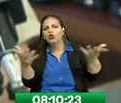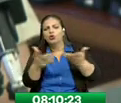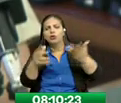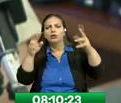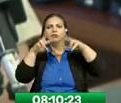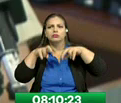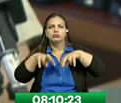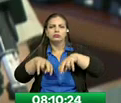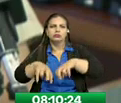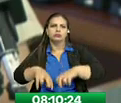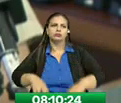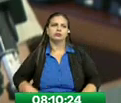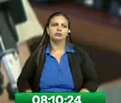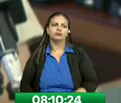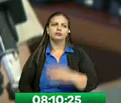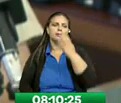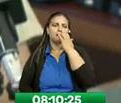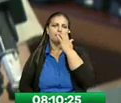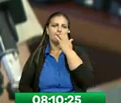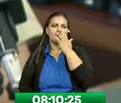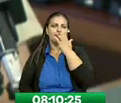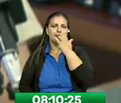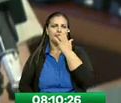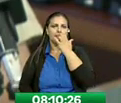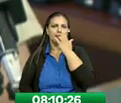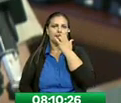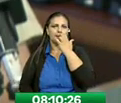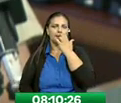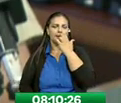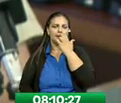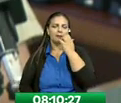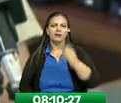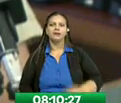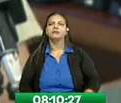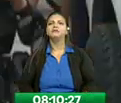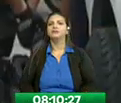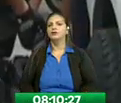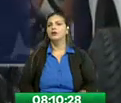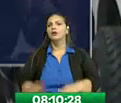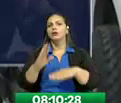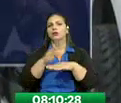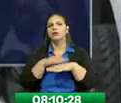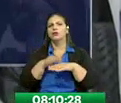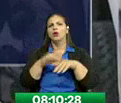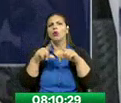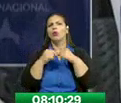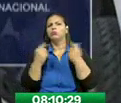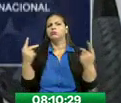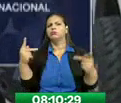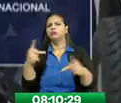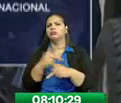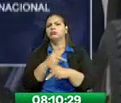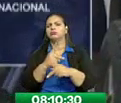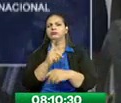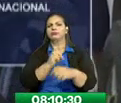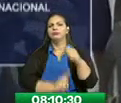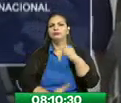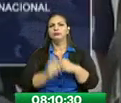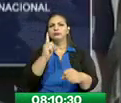están ligados a esta convergencia de redes criminales. El año pasado a nivel nacional se